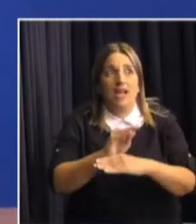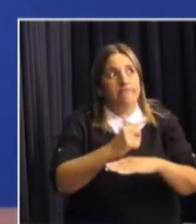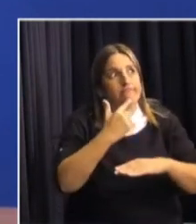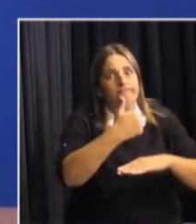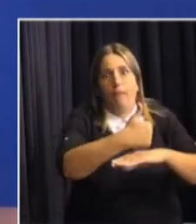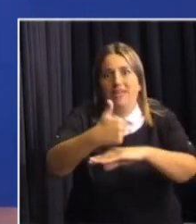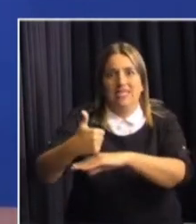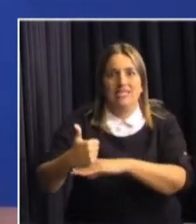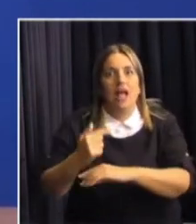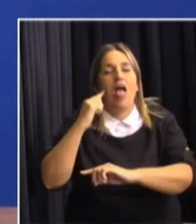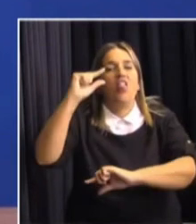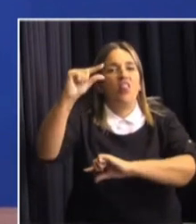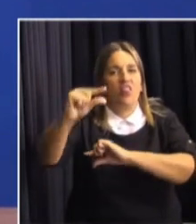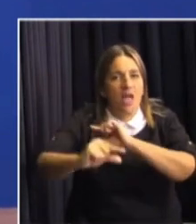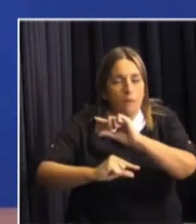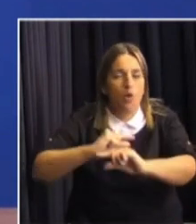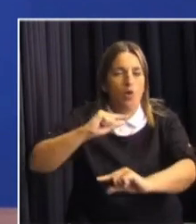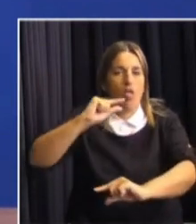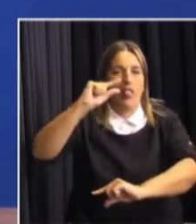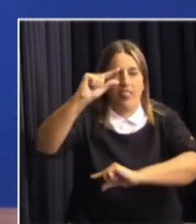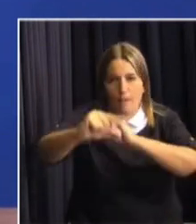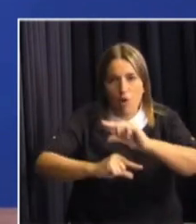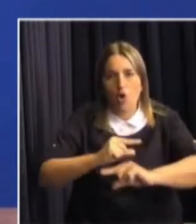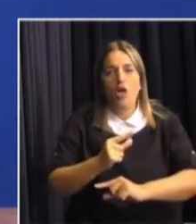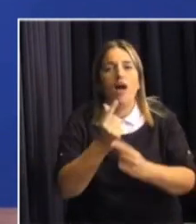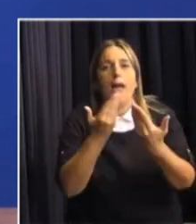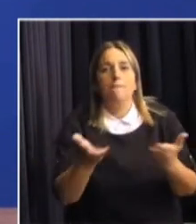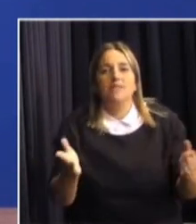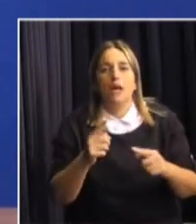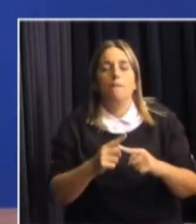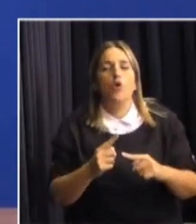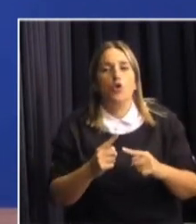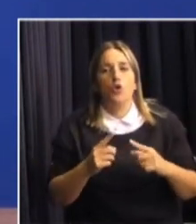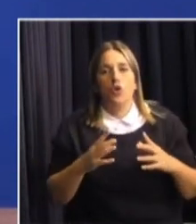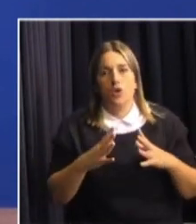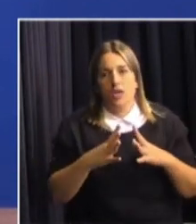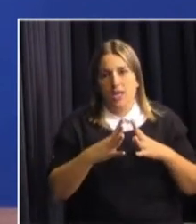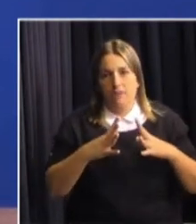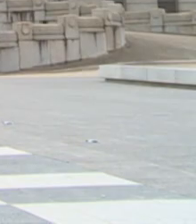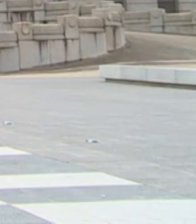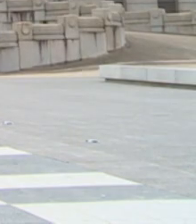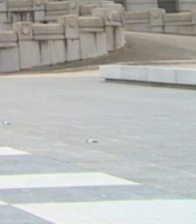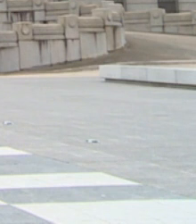presencialidad va a ser progresivo y se va a comenzar por la educación inicial